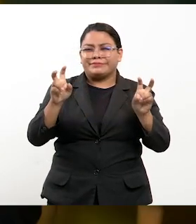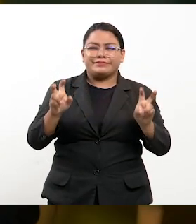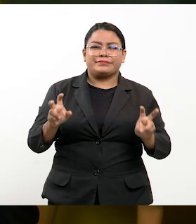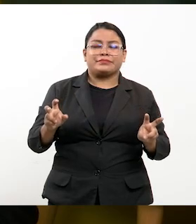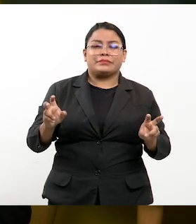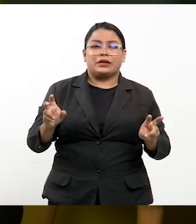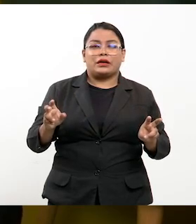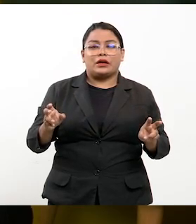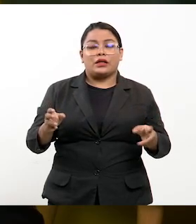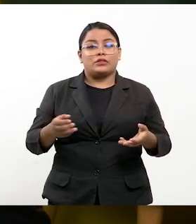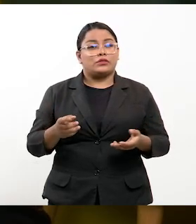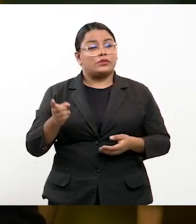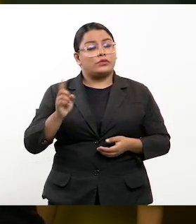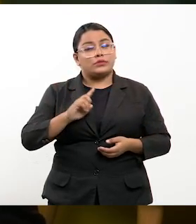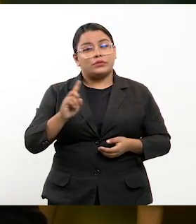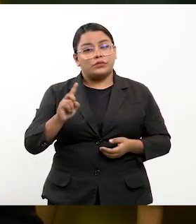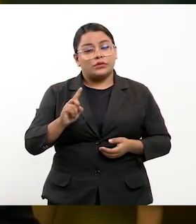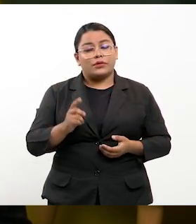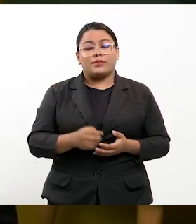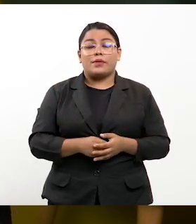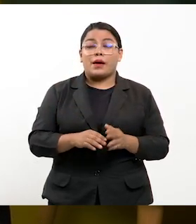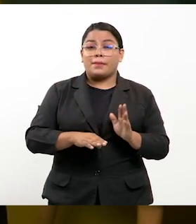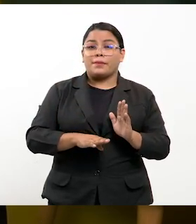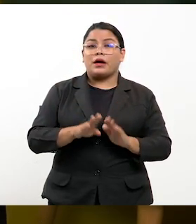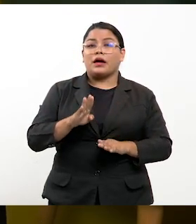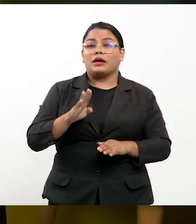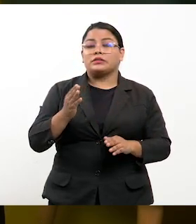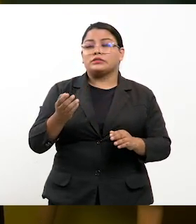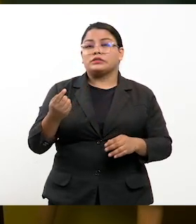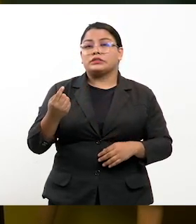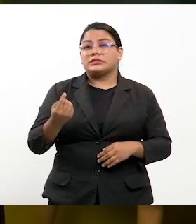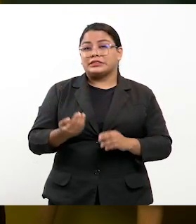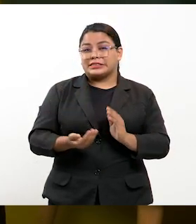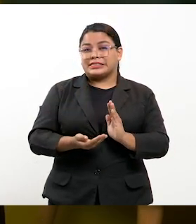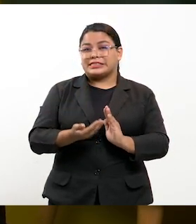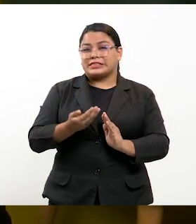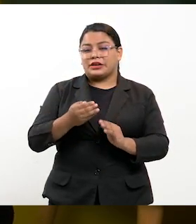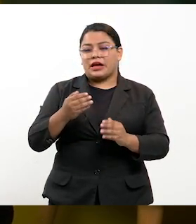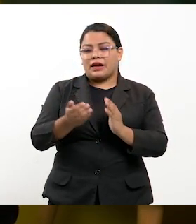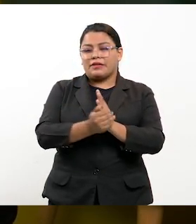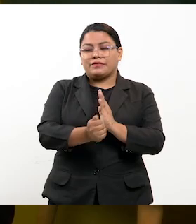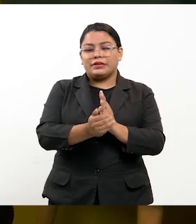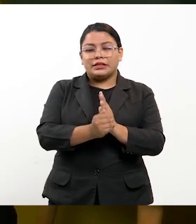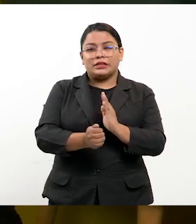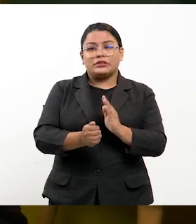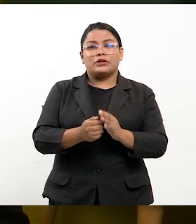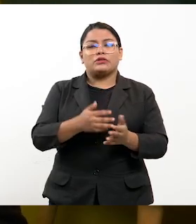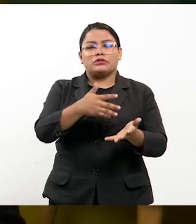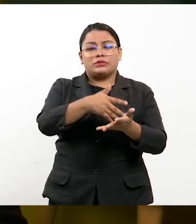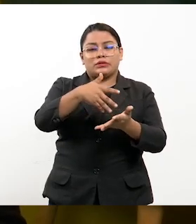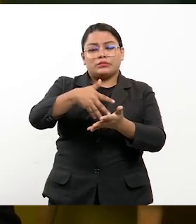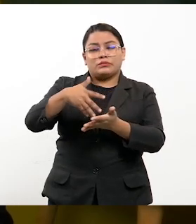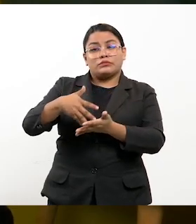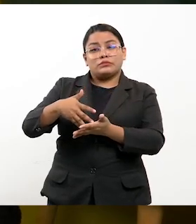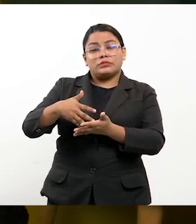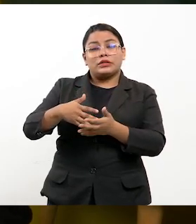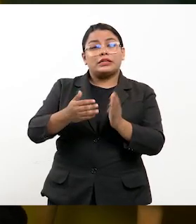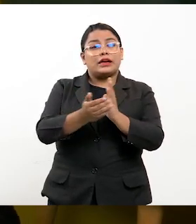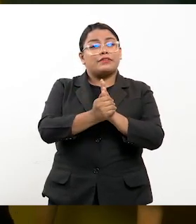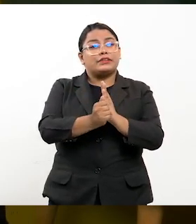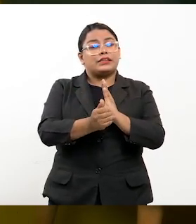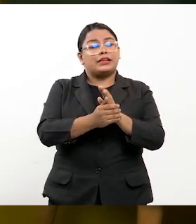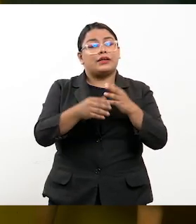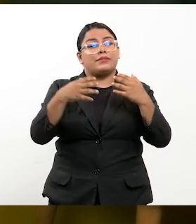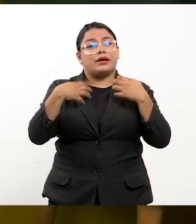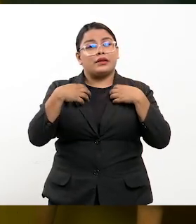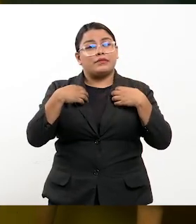sino que se trata fundamentalmente del desarrollo de habilidades ciudadanas, de habilidades para la vida en